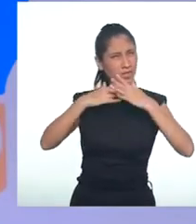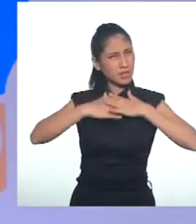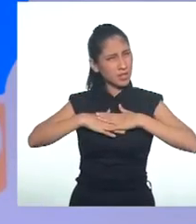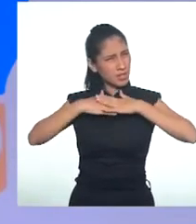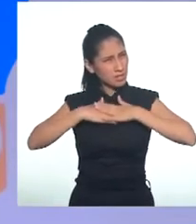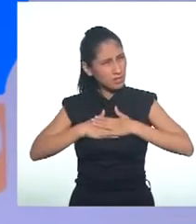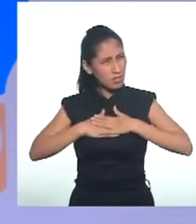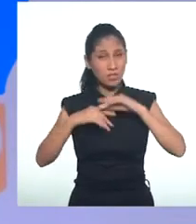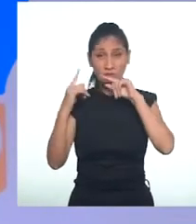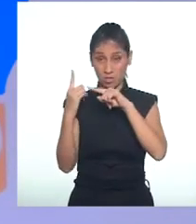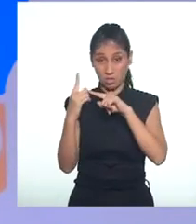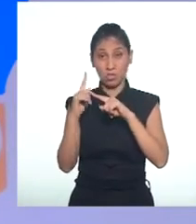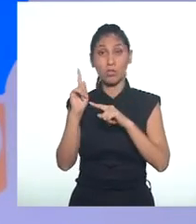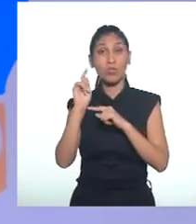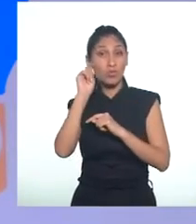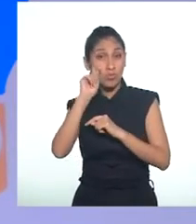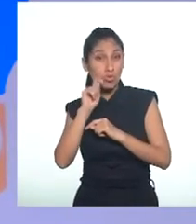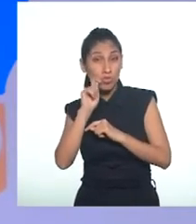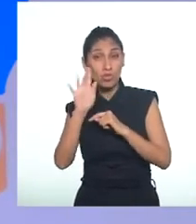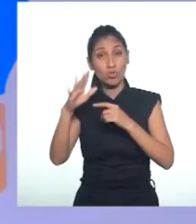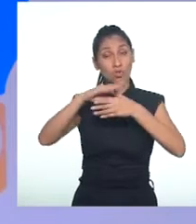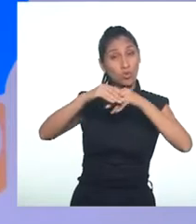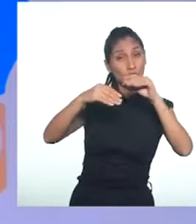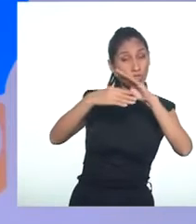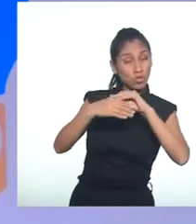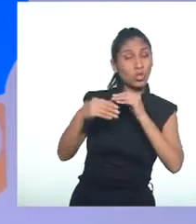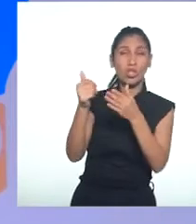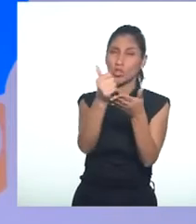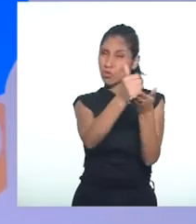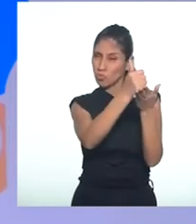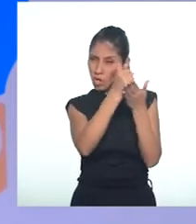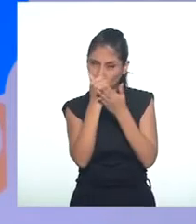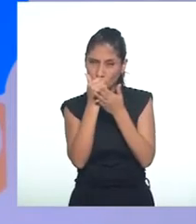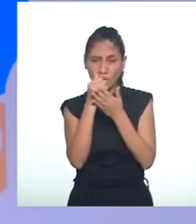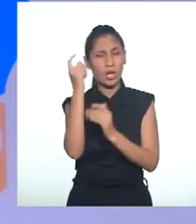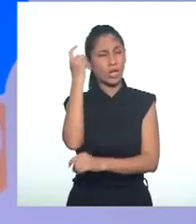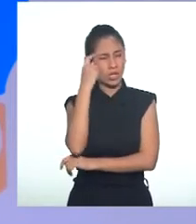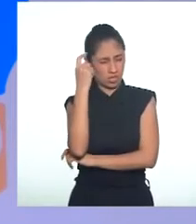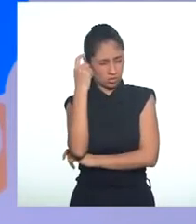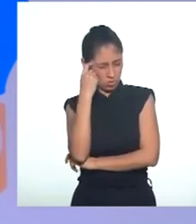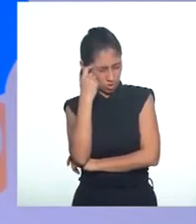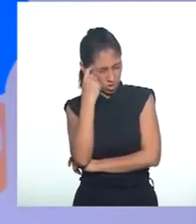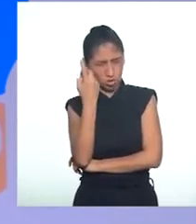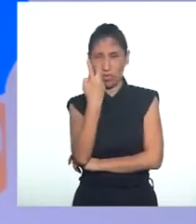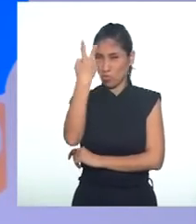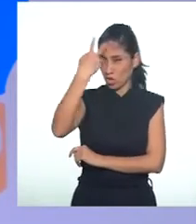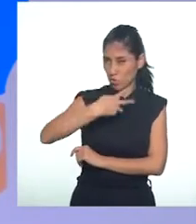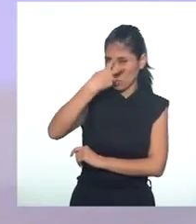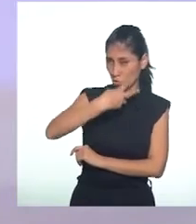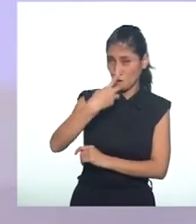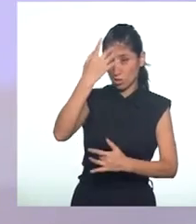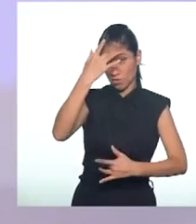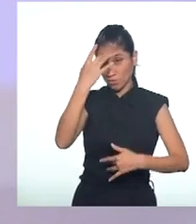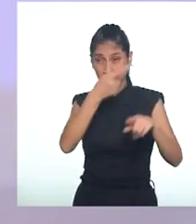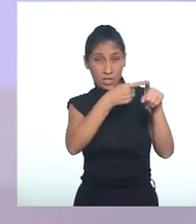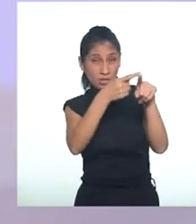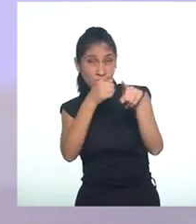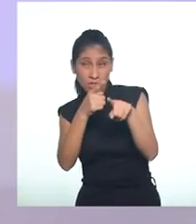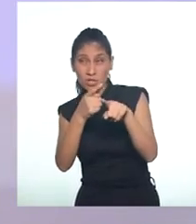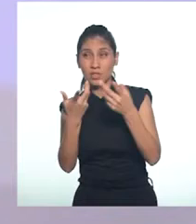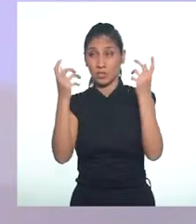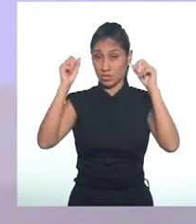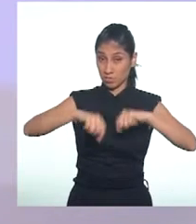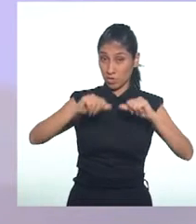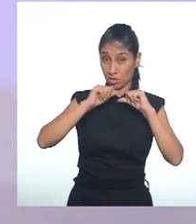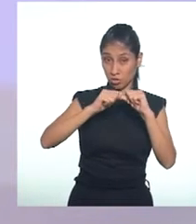Su testimonio nos ayudará a seguir reflexionando sobre las enfermedades respiratorias y cómo hacerles frente. Sí, y para